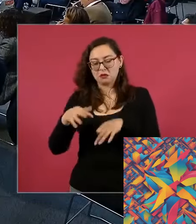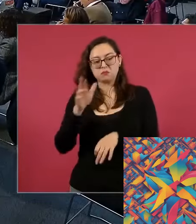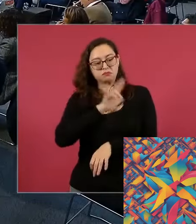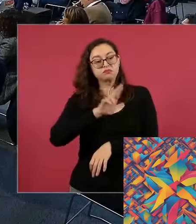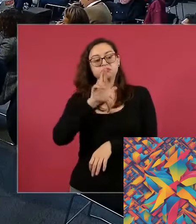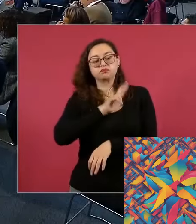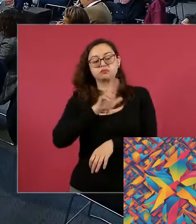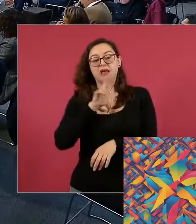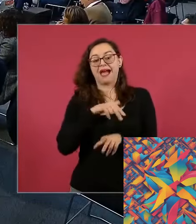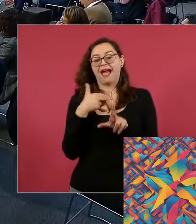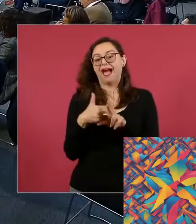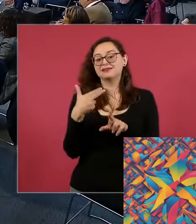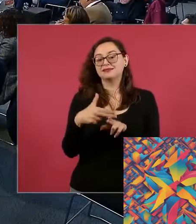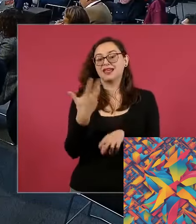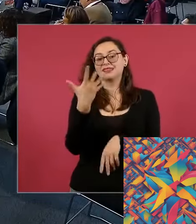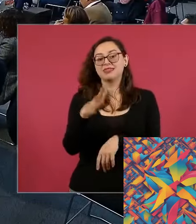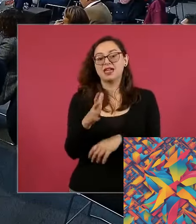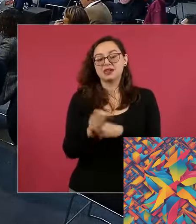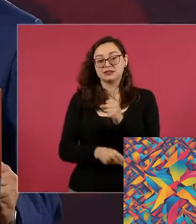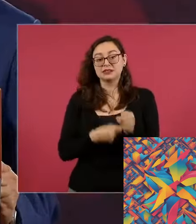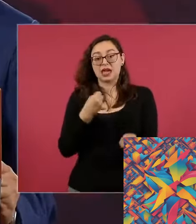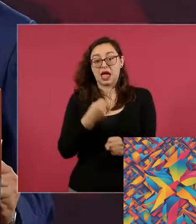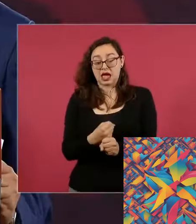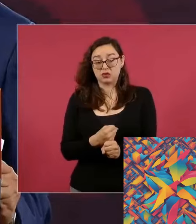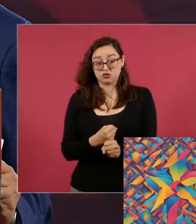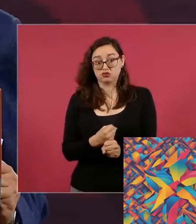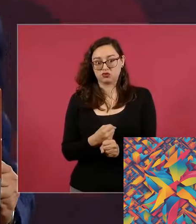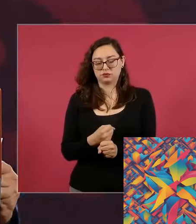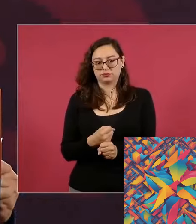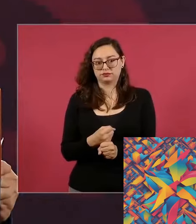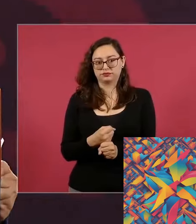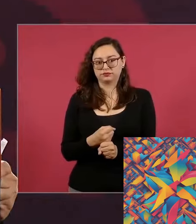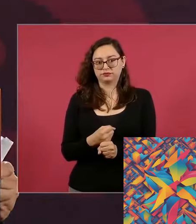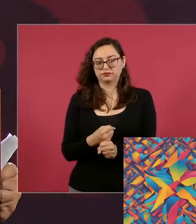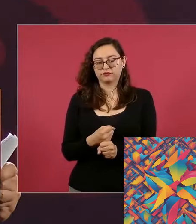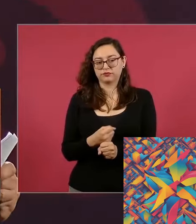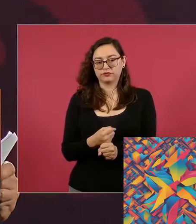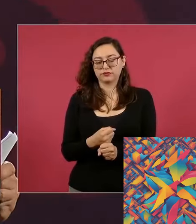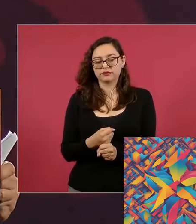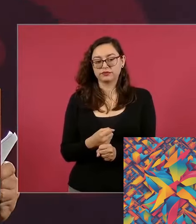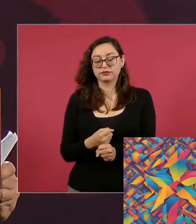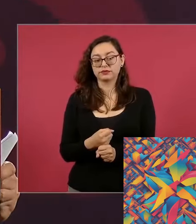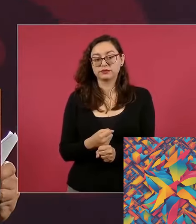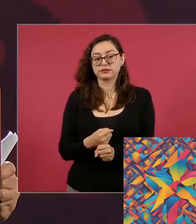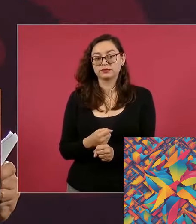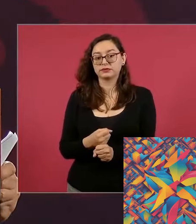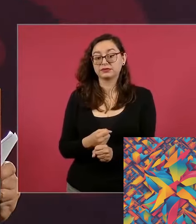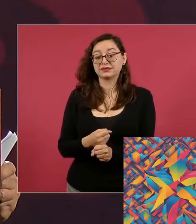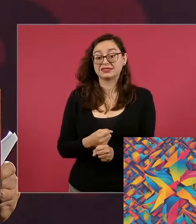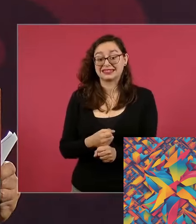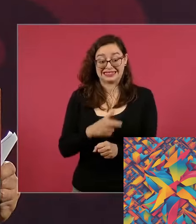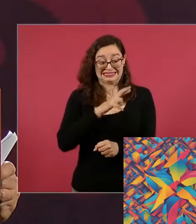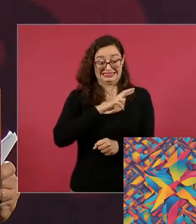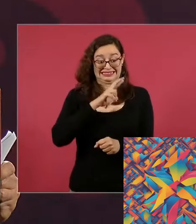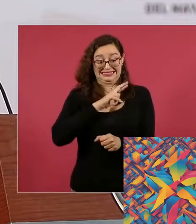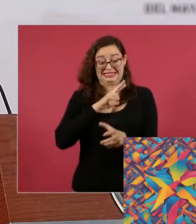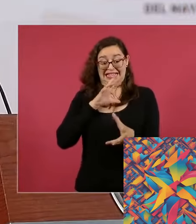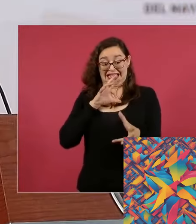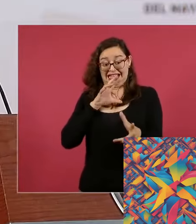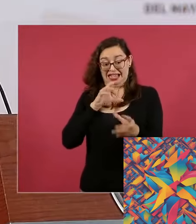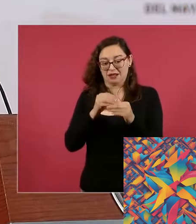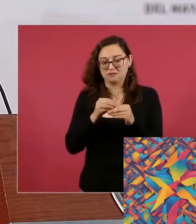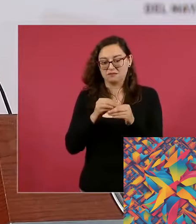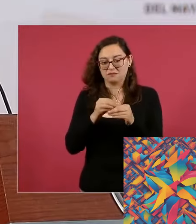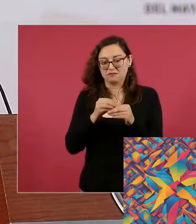optimismo y compromiso el mandatario reveló que su hijo Andrés Manuel López Beltrán está decidido a contribuir a la consolidación de